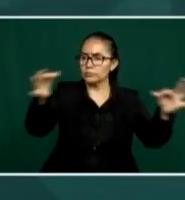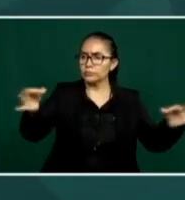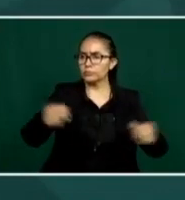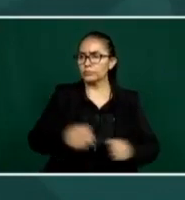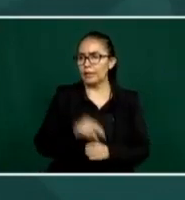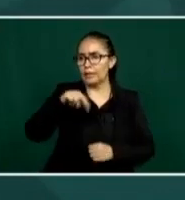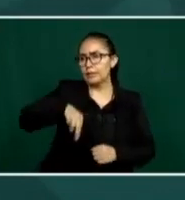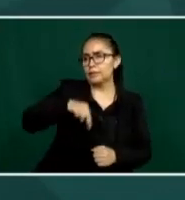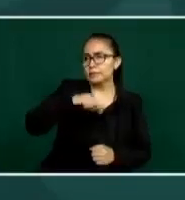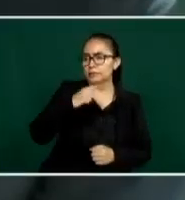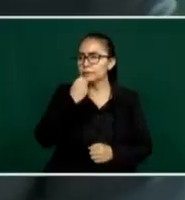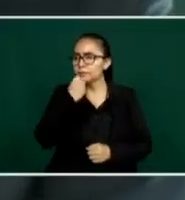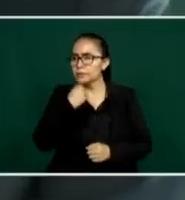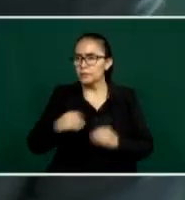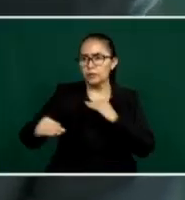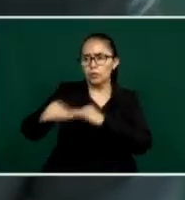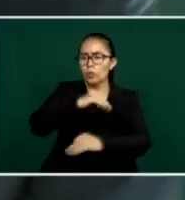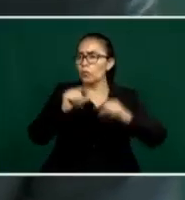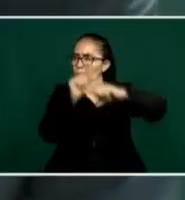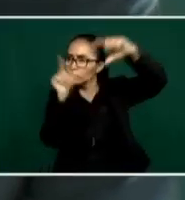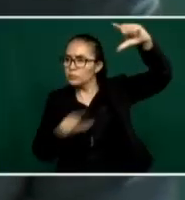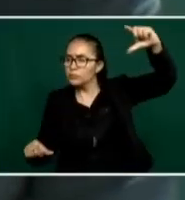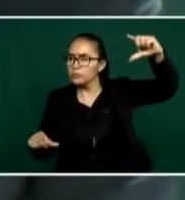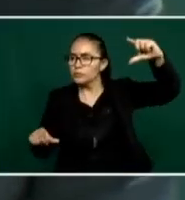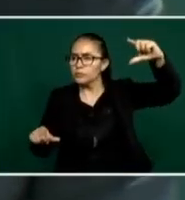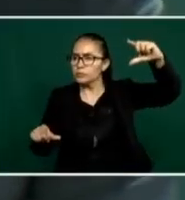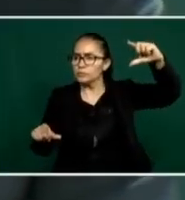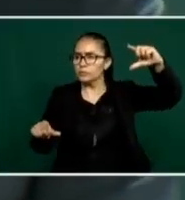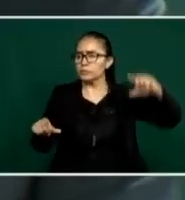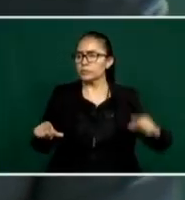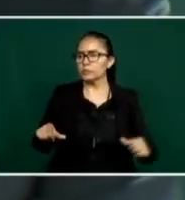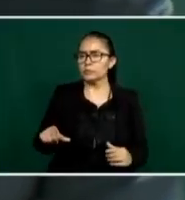Tepic y para todo el país.